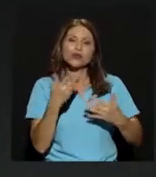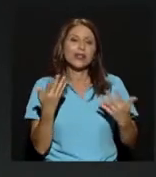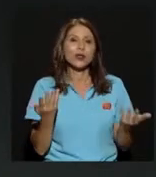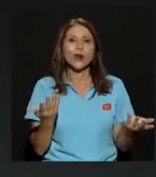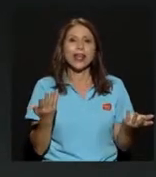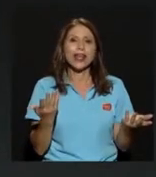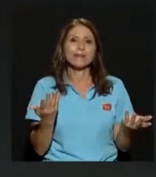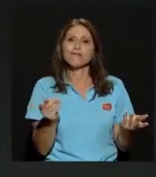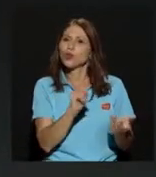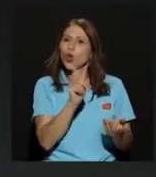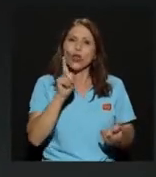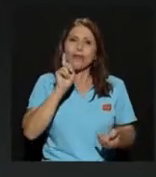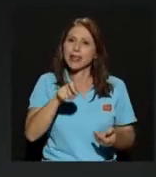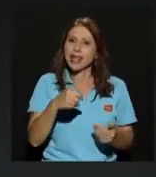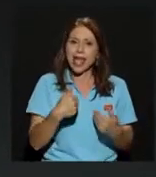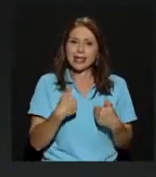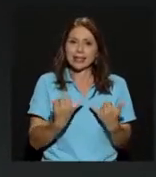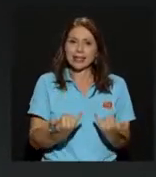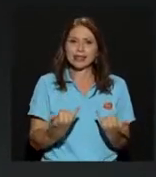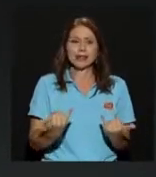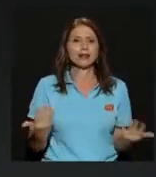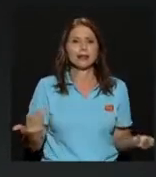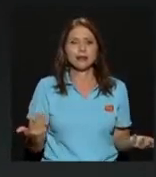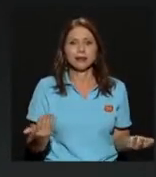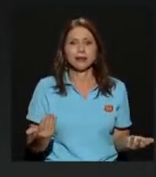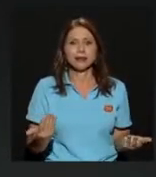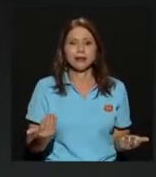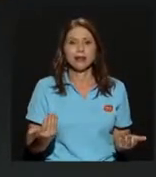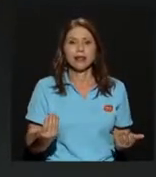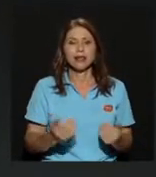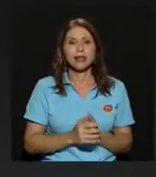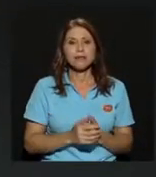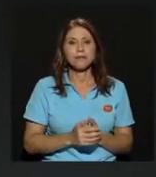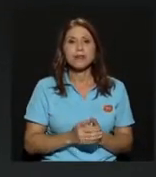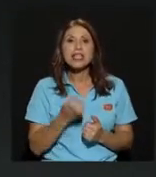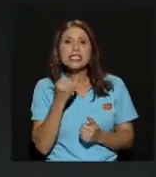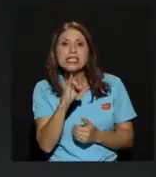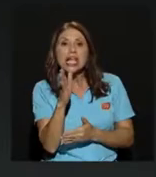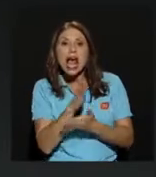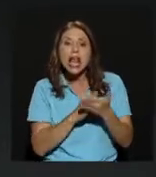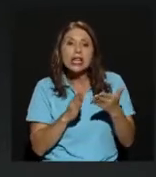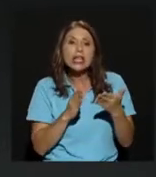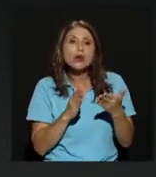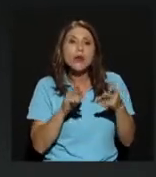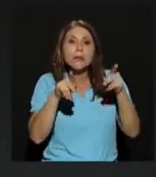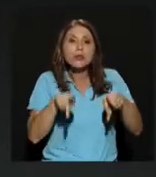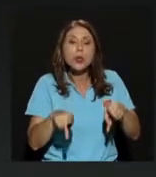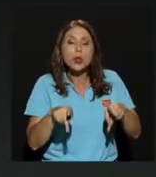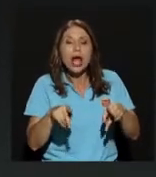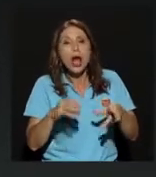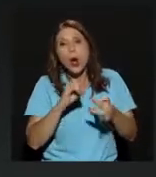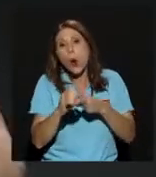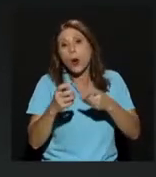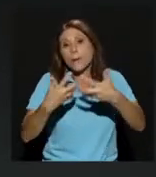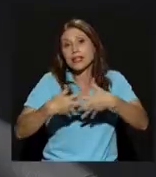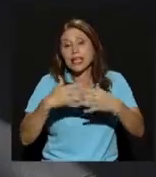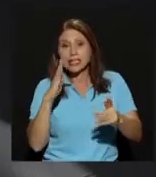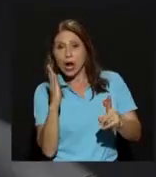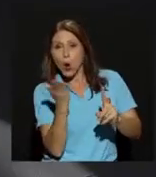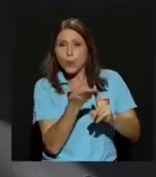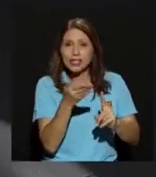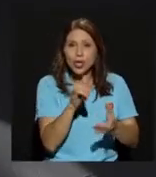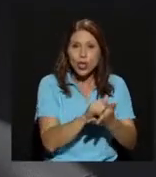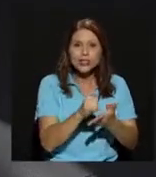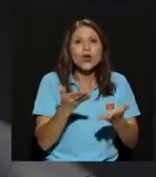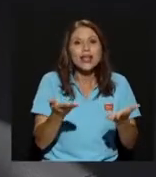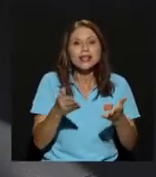no debería existir y si alguien está convencido de eso es la contraloría claro nosotros